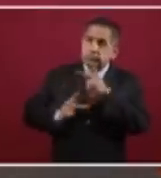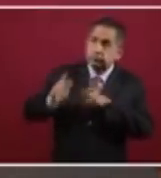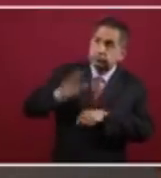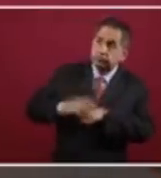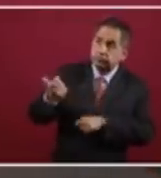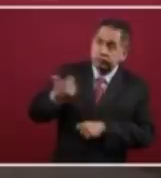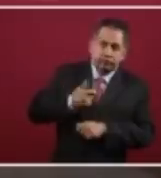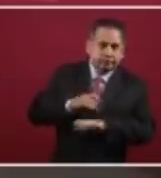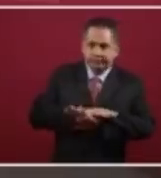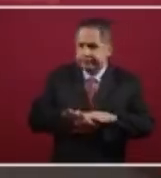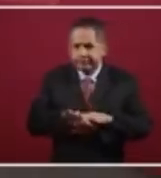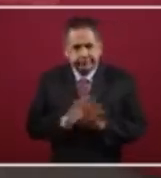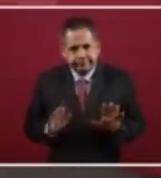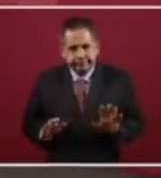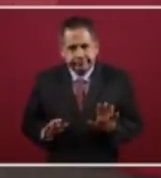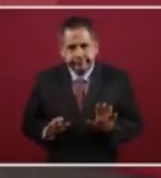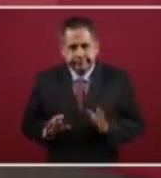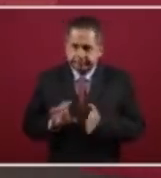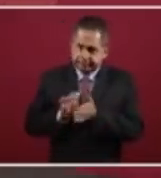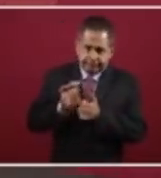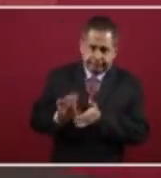deuda pública.